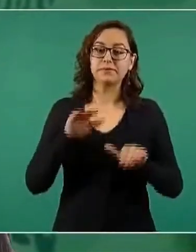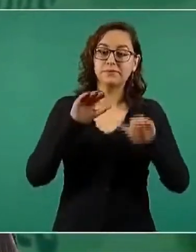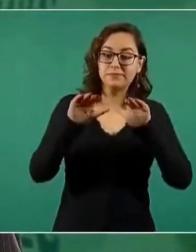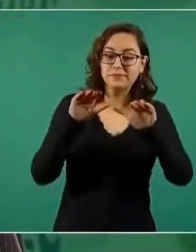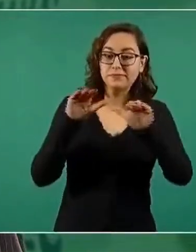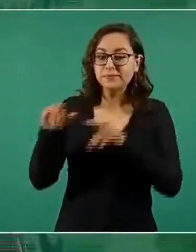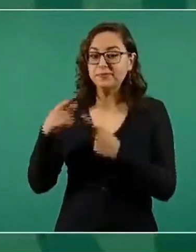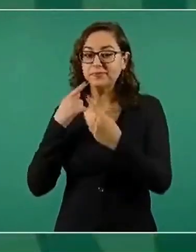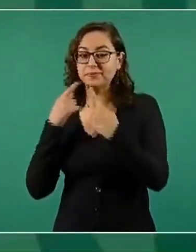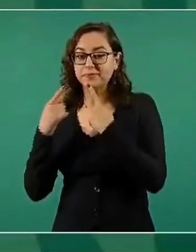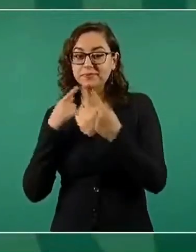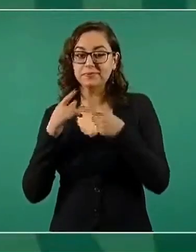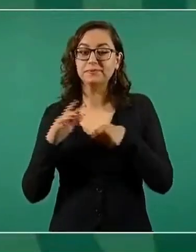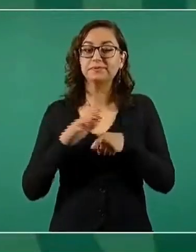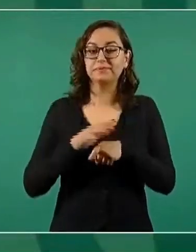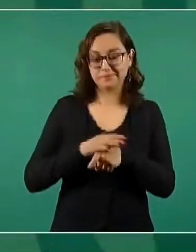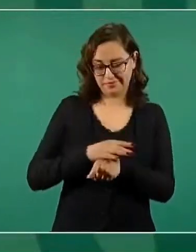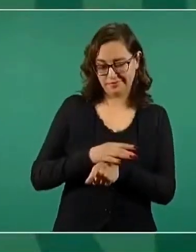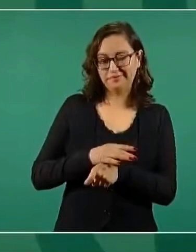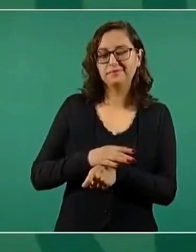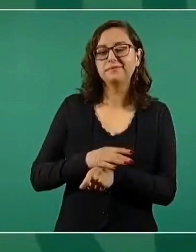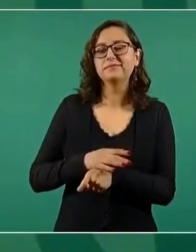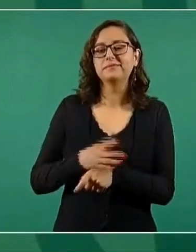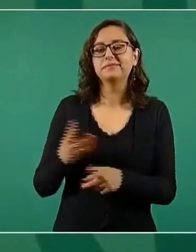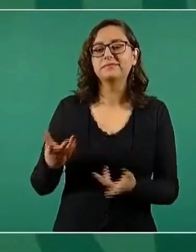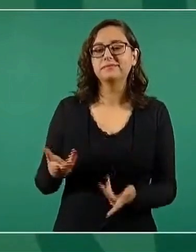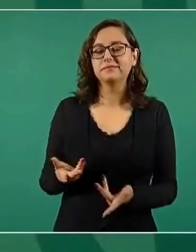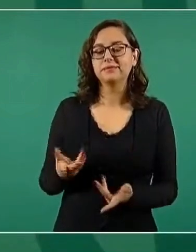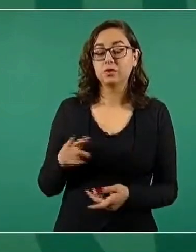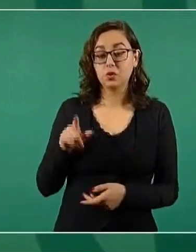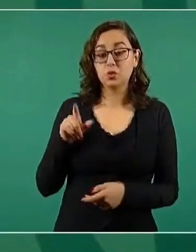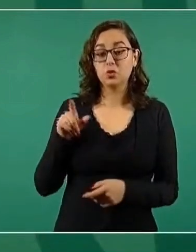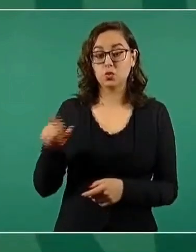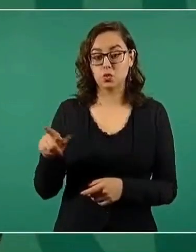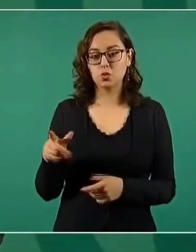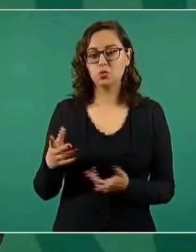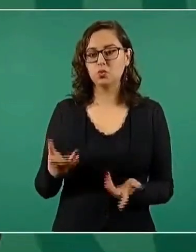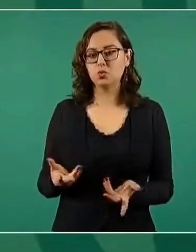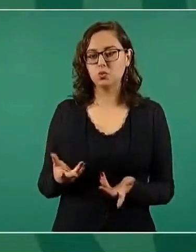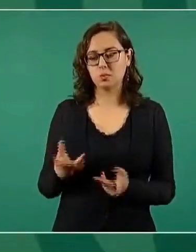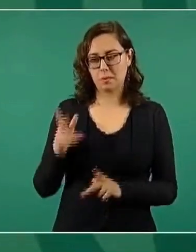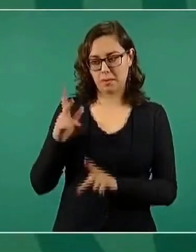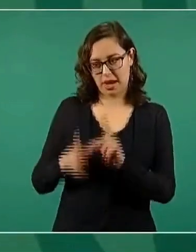te doy esto, nada más que me tienes que dar un moche.